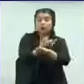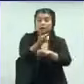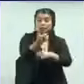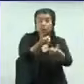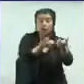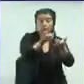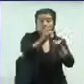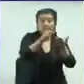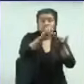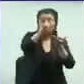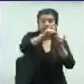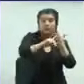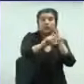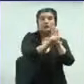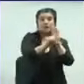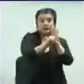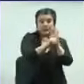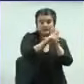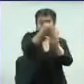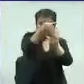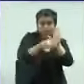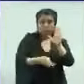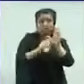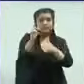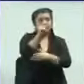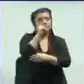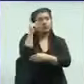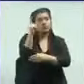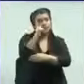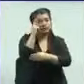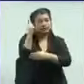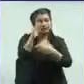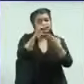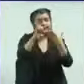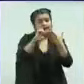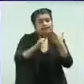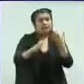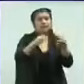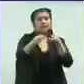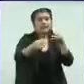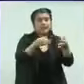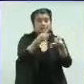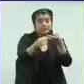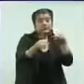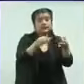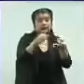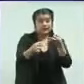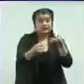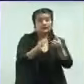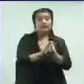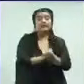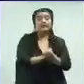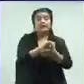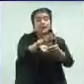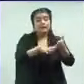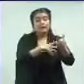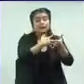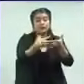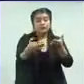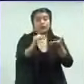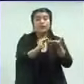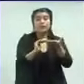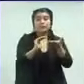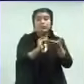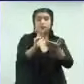en los proyectos de decreto, que es uno de los elementos importantes para explicar la previsión de la ejecución para